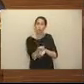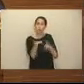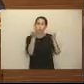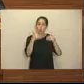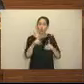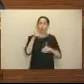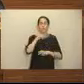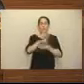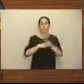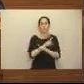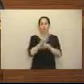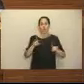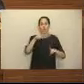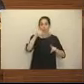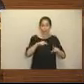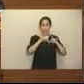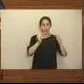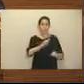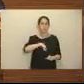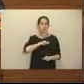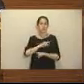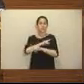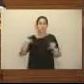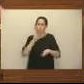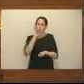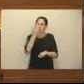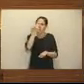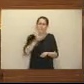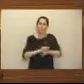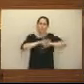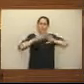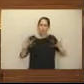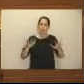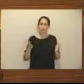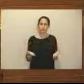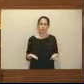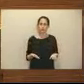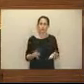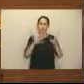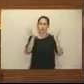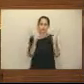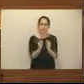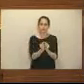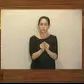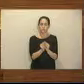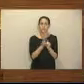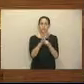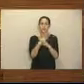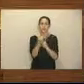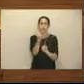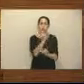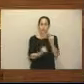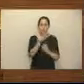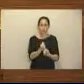a cometer esas reformas, ni en Asturias ni en España. Dígalo claramente. En definitiva, la situación económica,